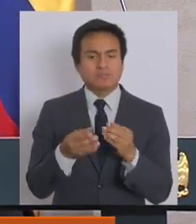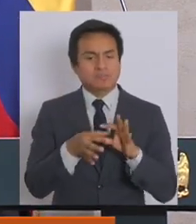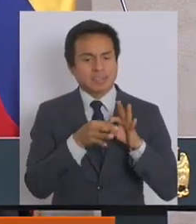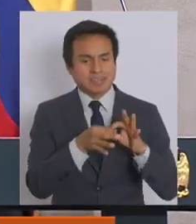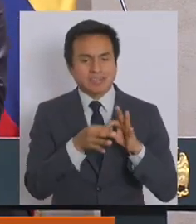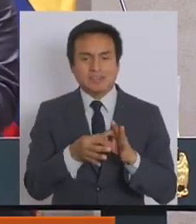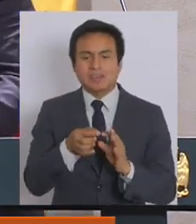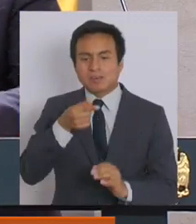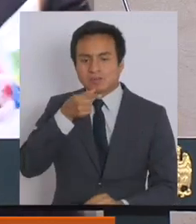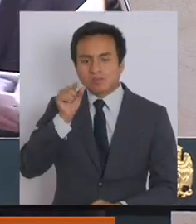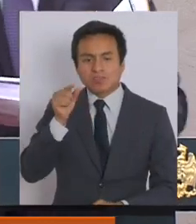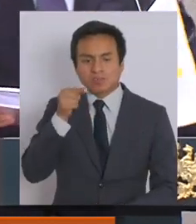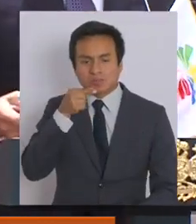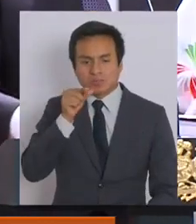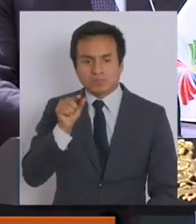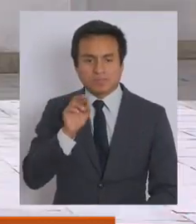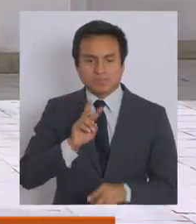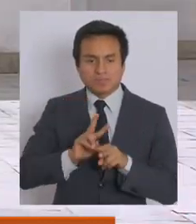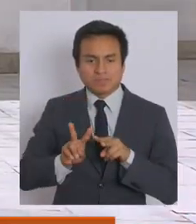prontitud.